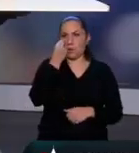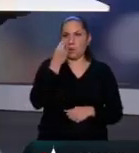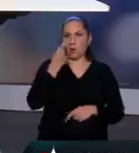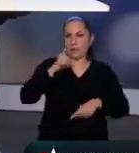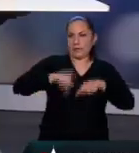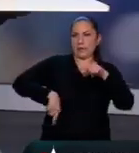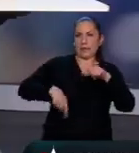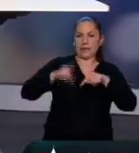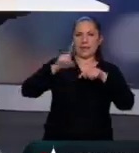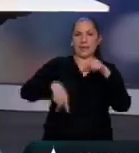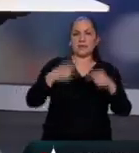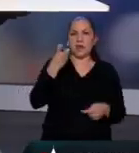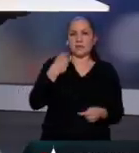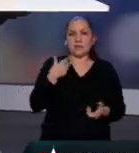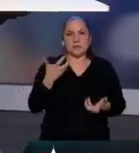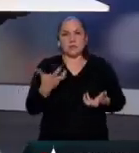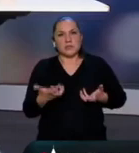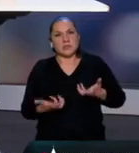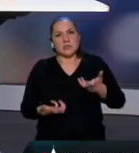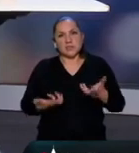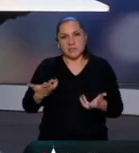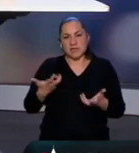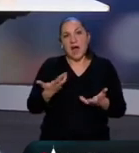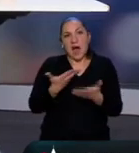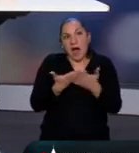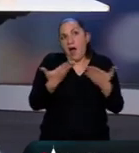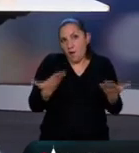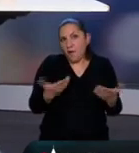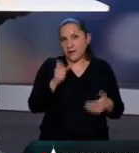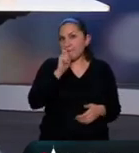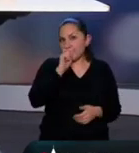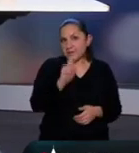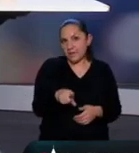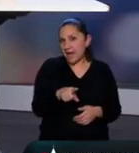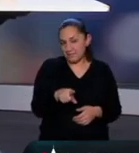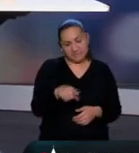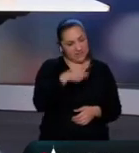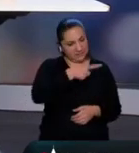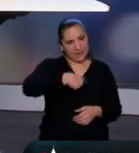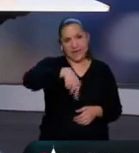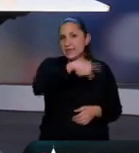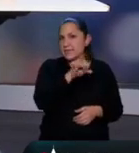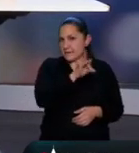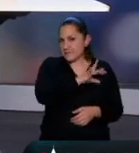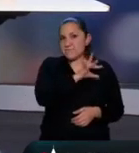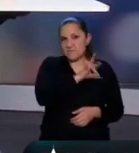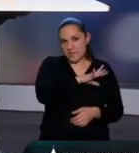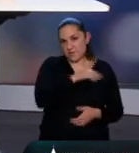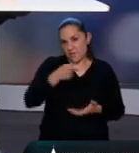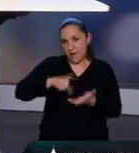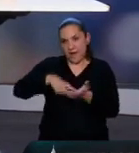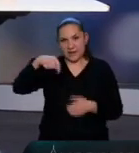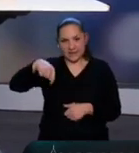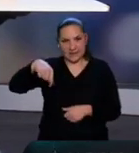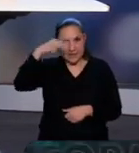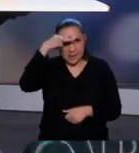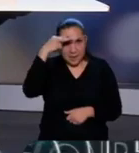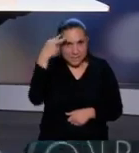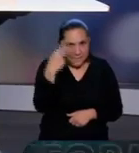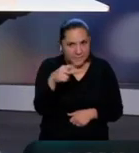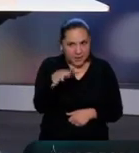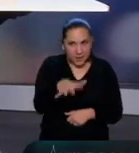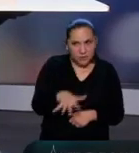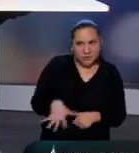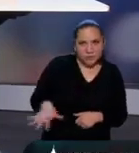bueno, el famoso miedo al México profundo, ¿no? Del que yo oigo hablar desde que era muy niño, a que se levante el México